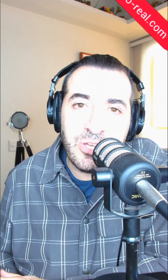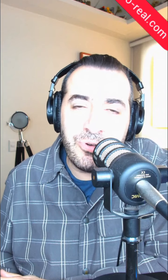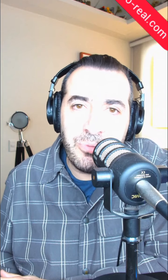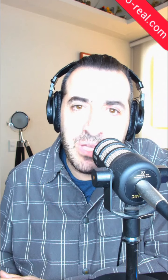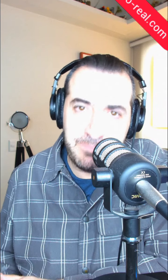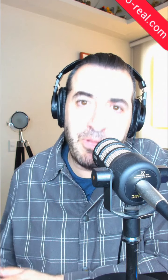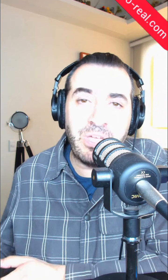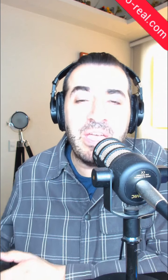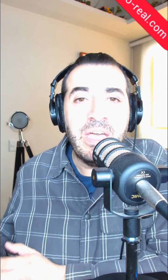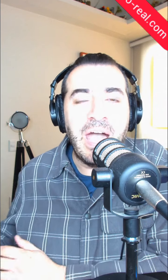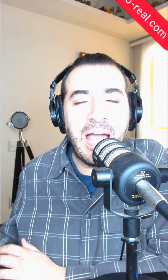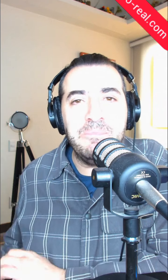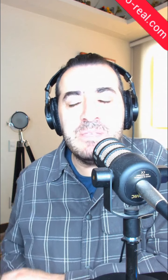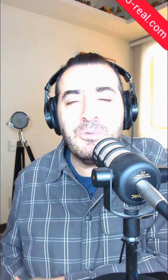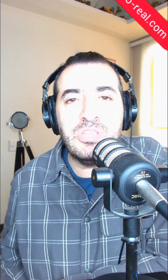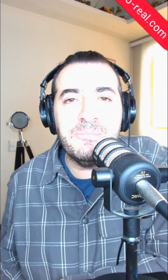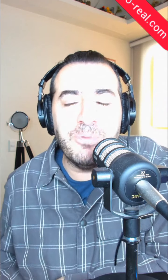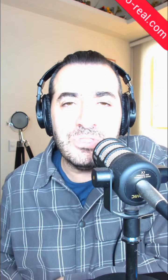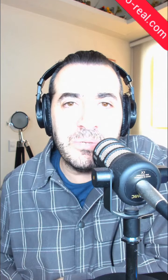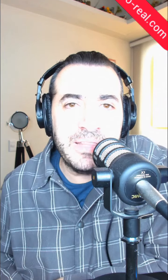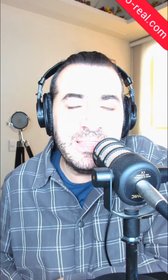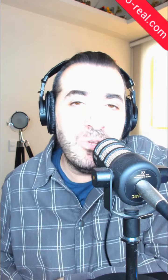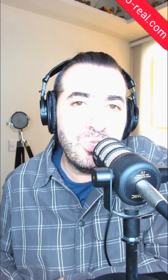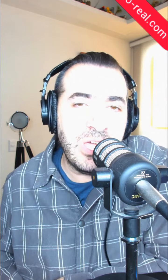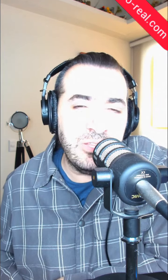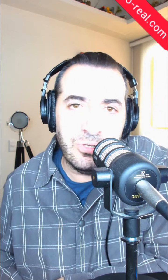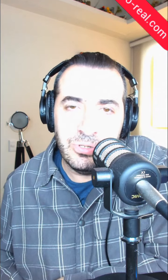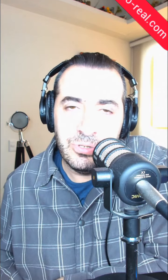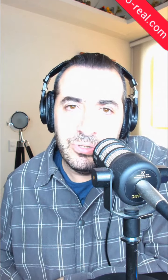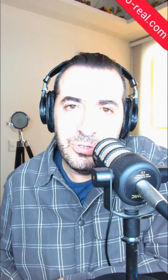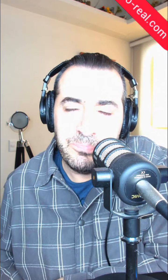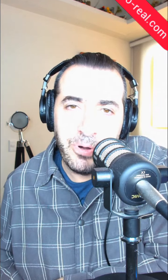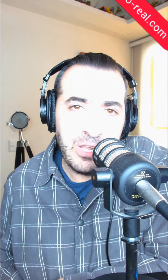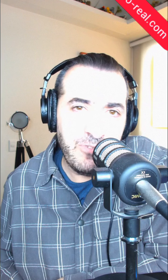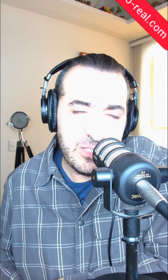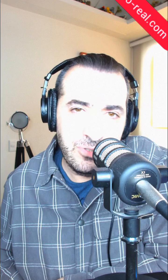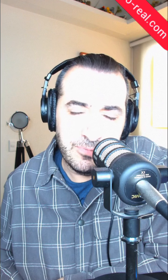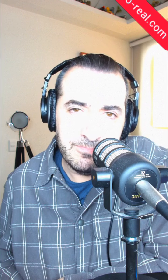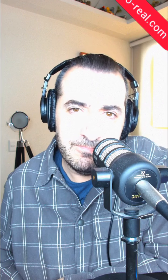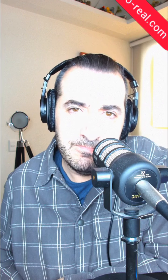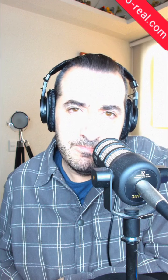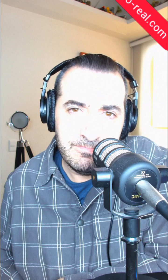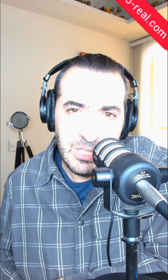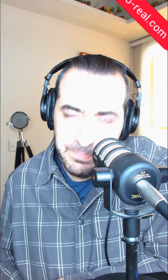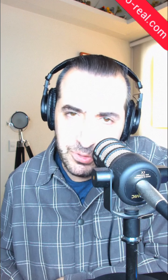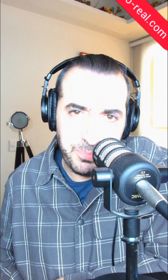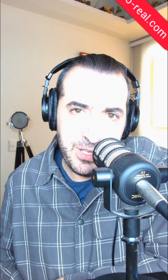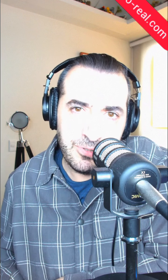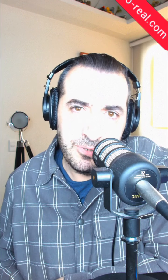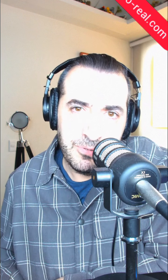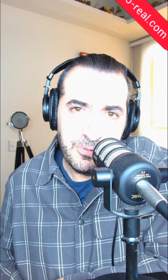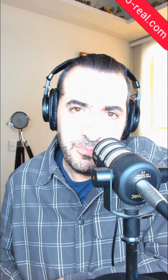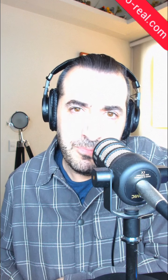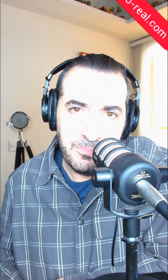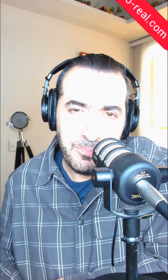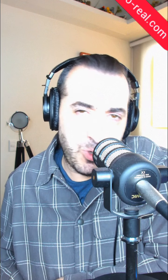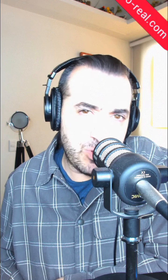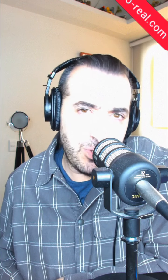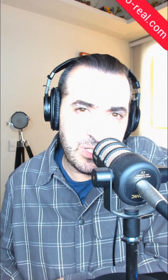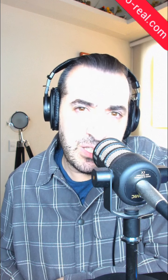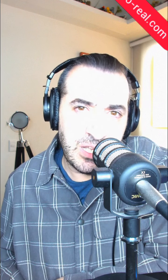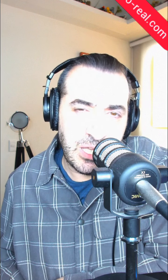condiciones económicas, pero que al mismo tiempo se van diluyendo por la inflación y, por supuesto,